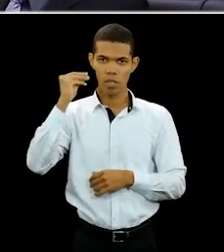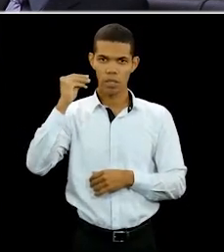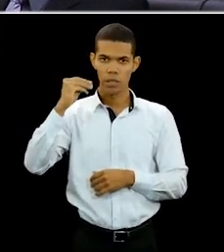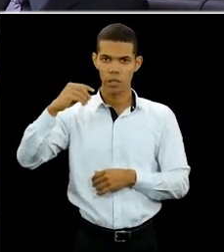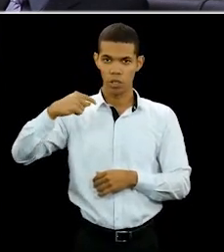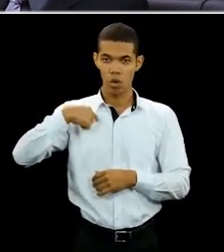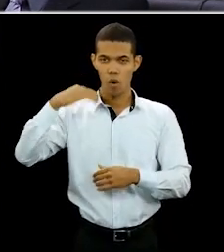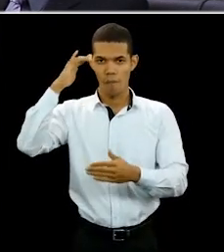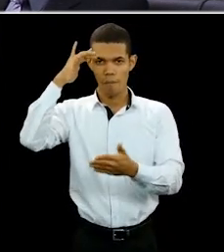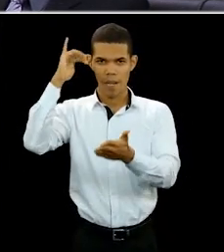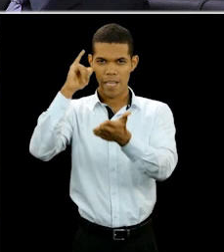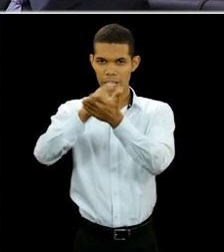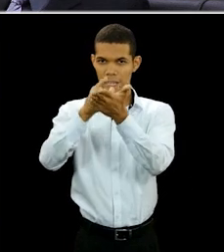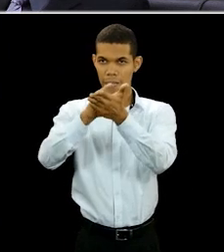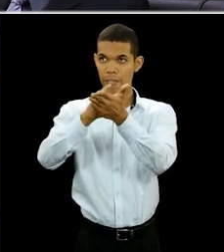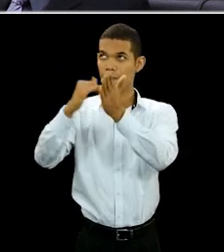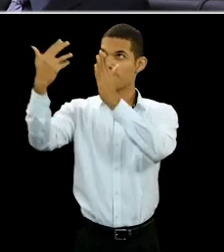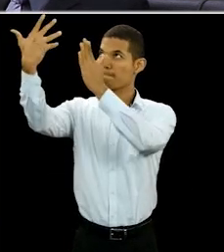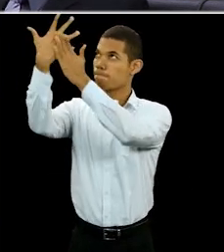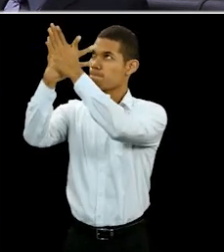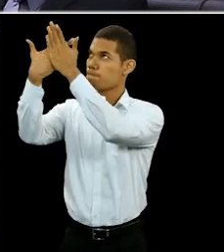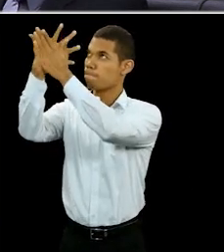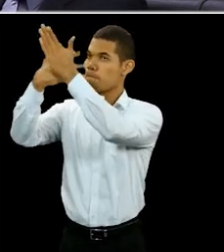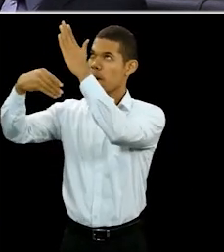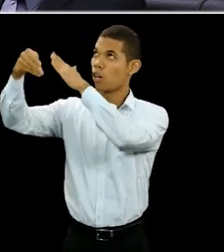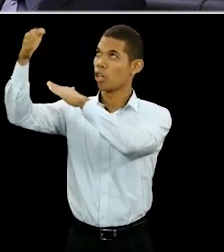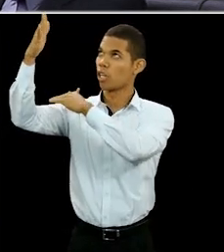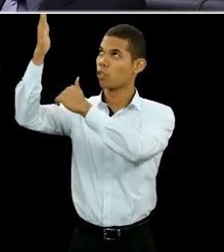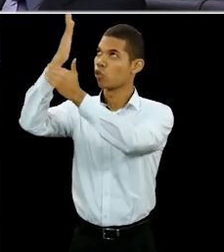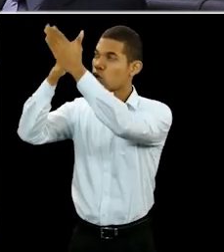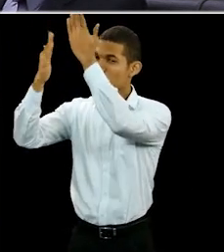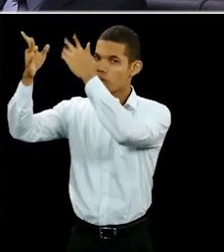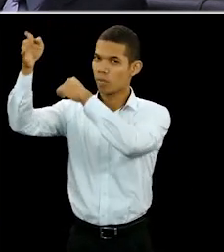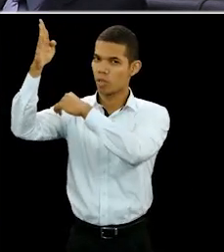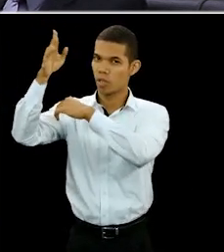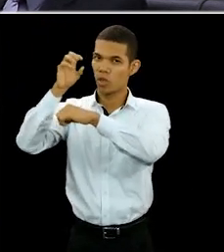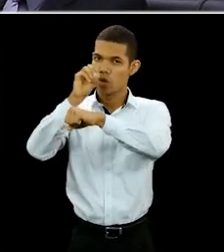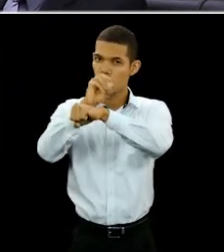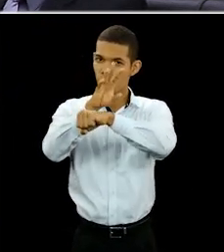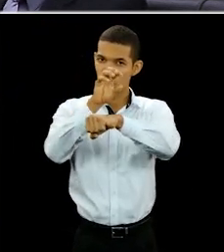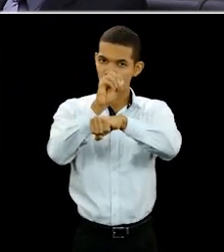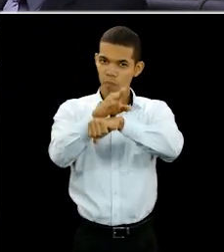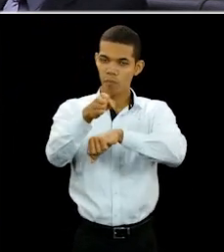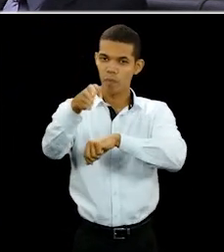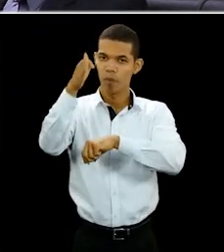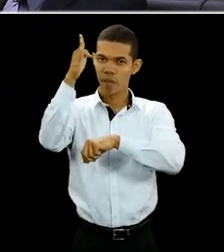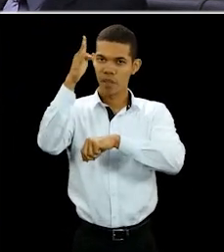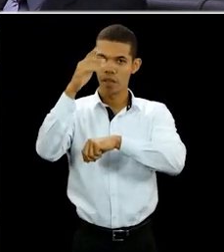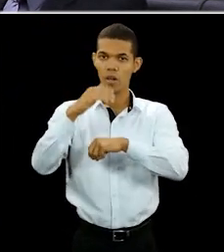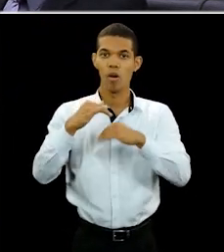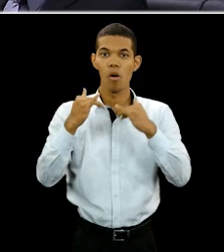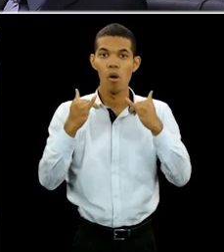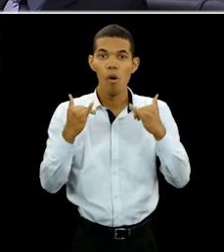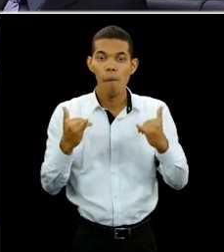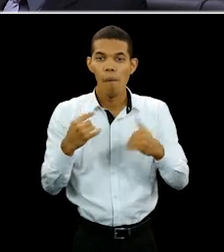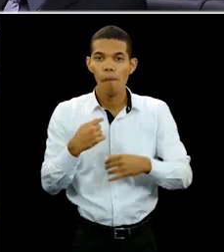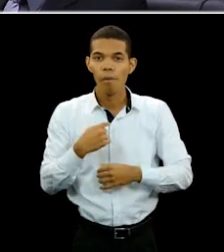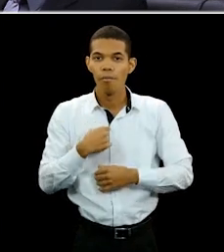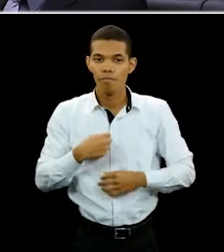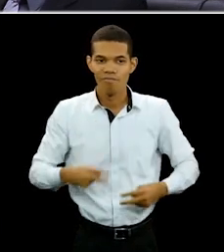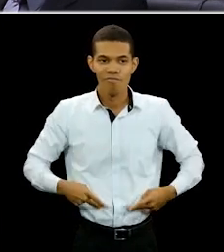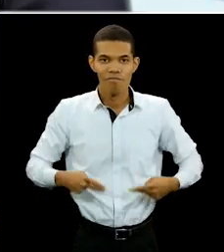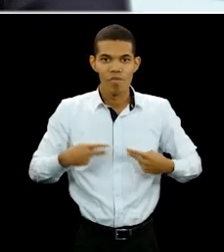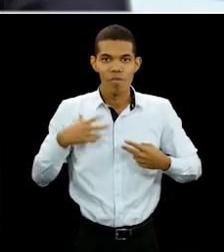profético creer el mensaje de Dios porque siempre los mensajes de Dios son para nuestro bien Son para